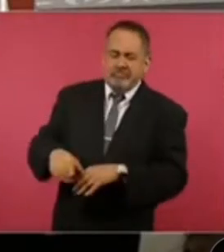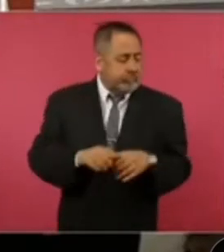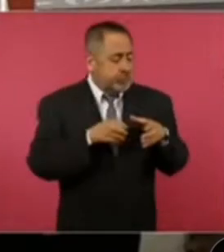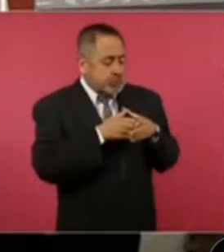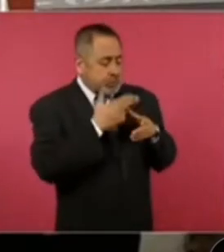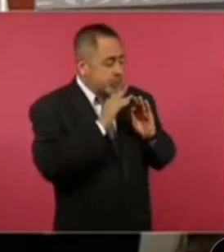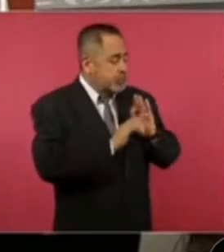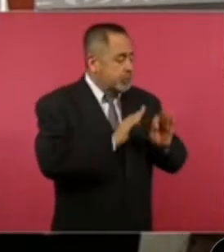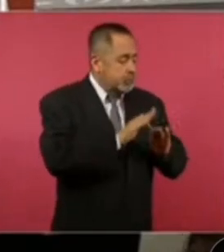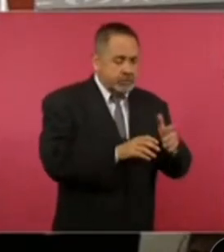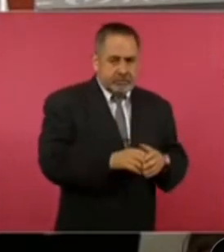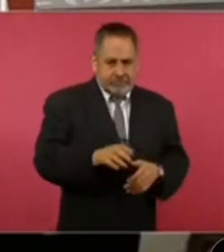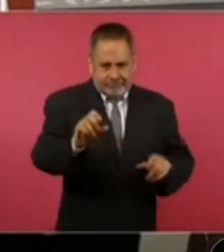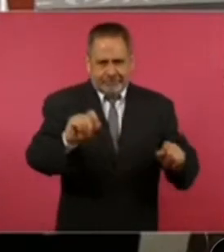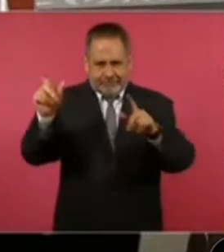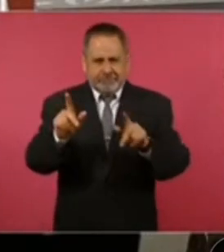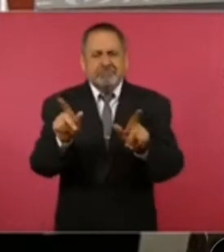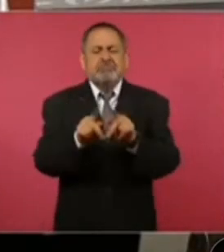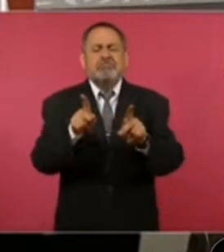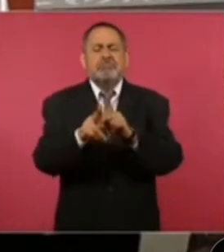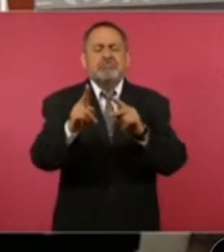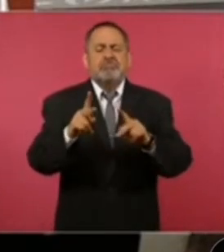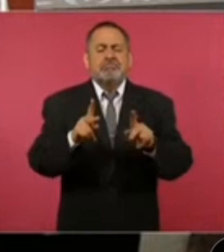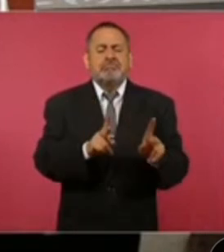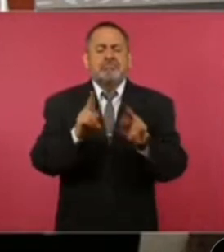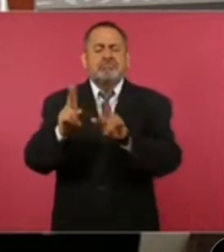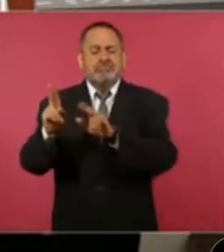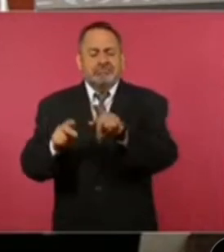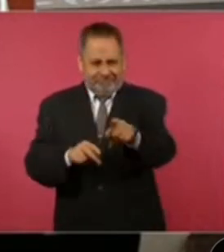Nada más un fragmento ese.